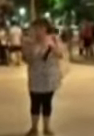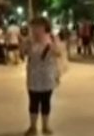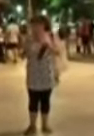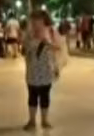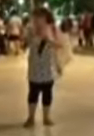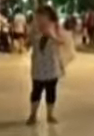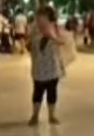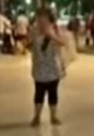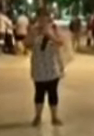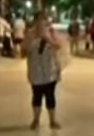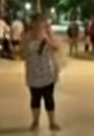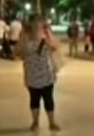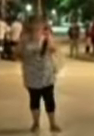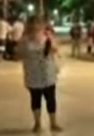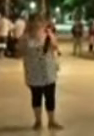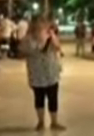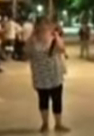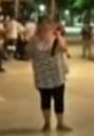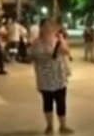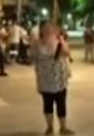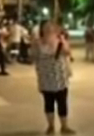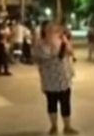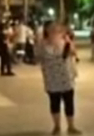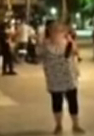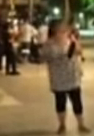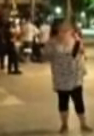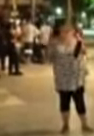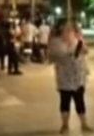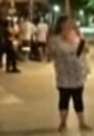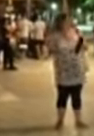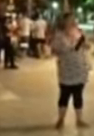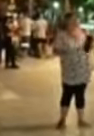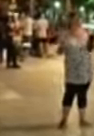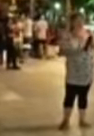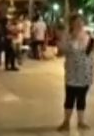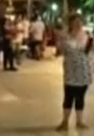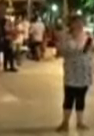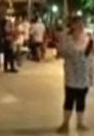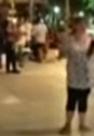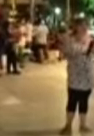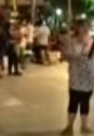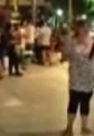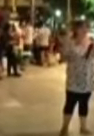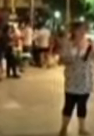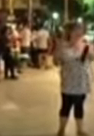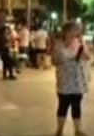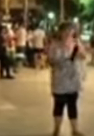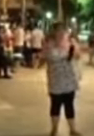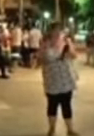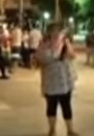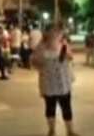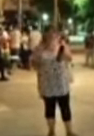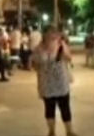Todo se mantuvo en tranquilidad. La verdad, más allá de que fue desproporcionada la cantidad de infantería que se desplegó, todo tenía que ver